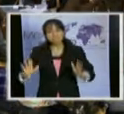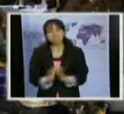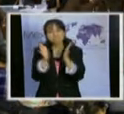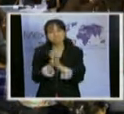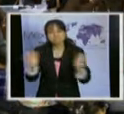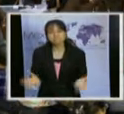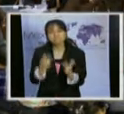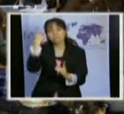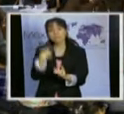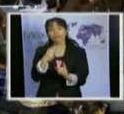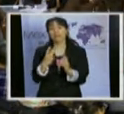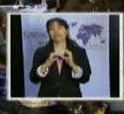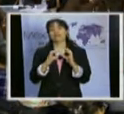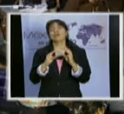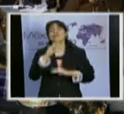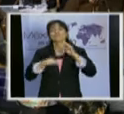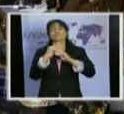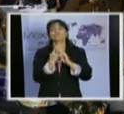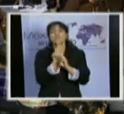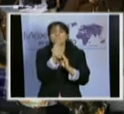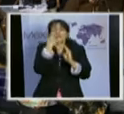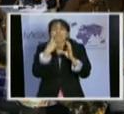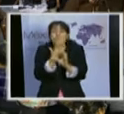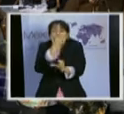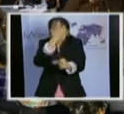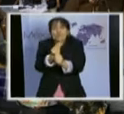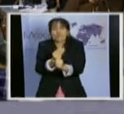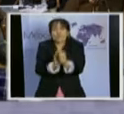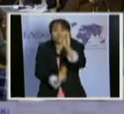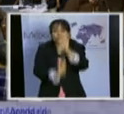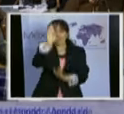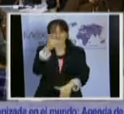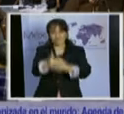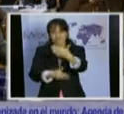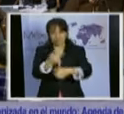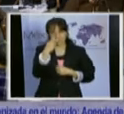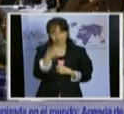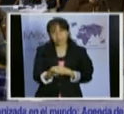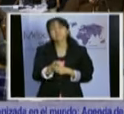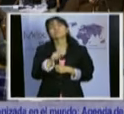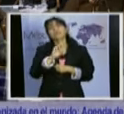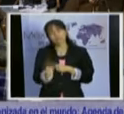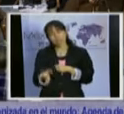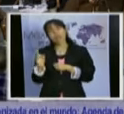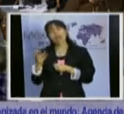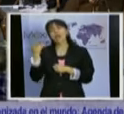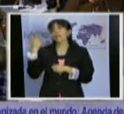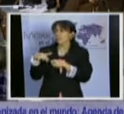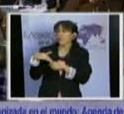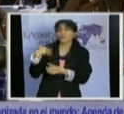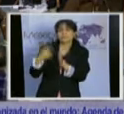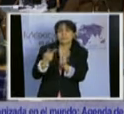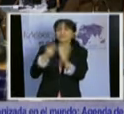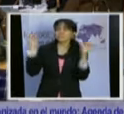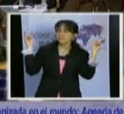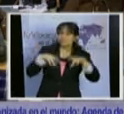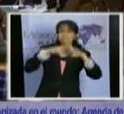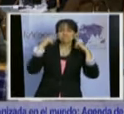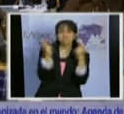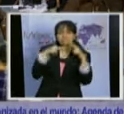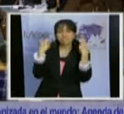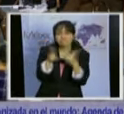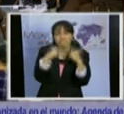un actor reconocido que luego de 10 encuentros en las cumbres, nos hemos dado a la tarea de